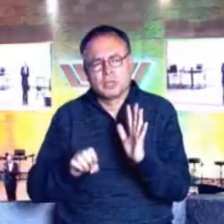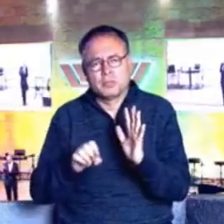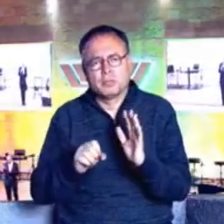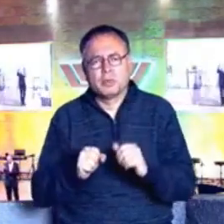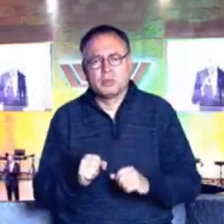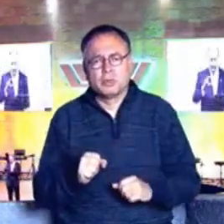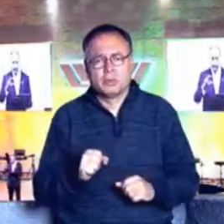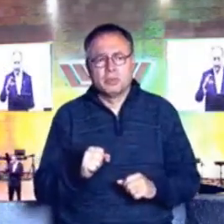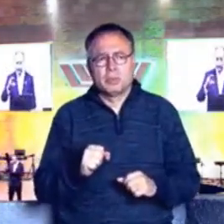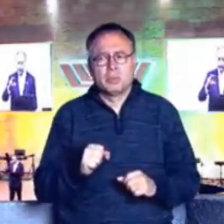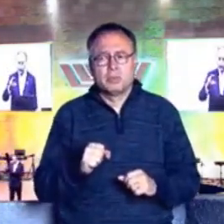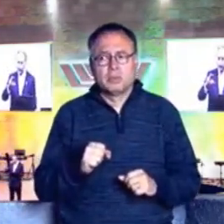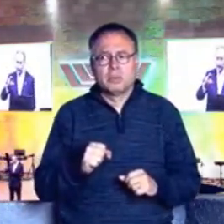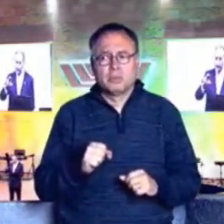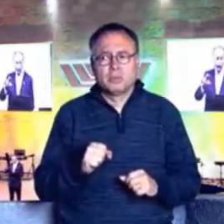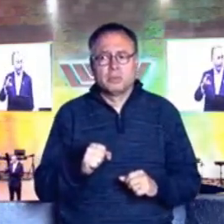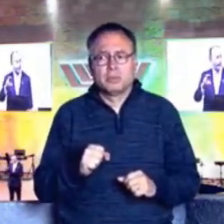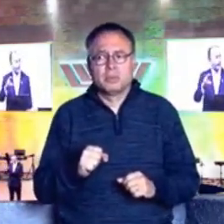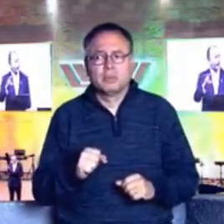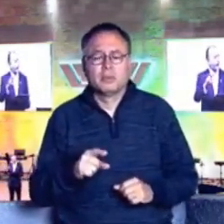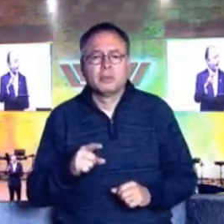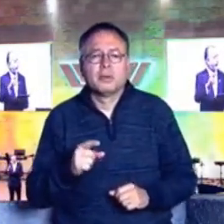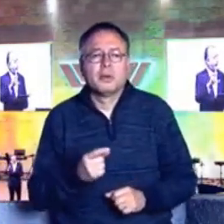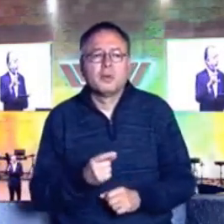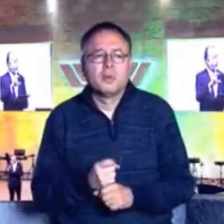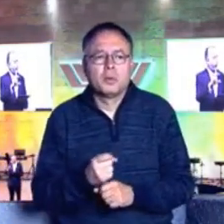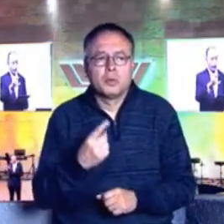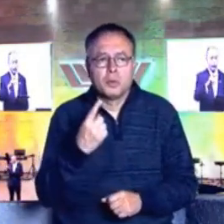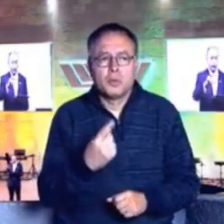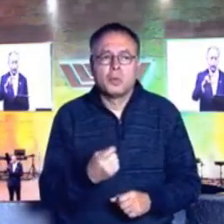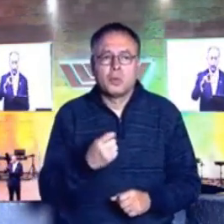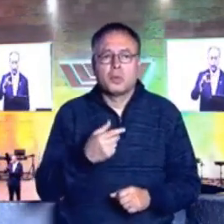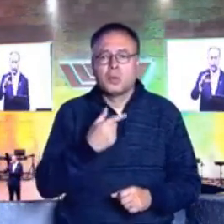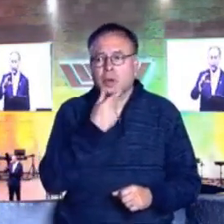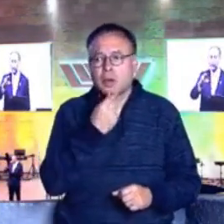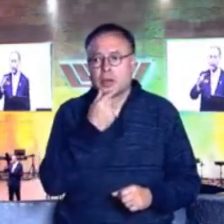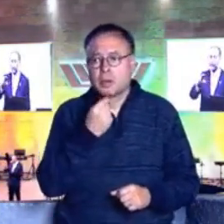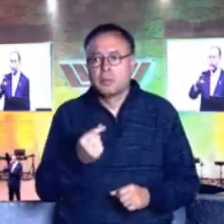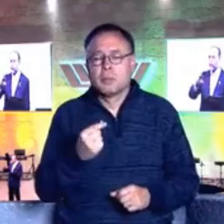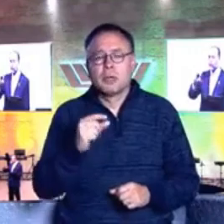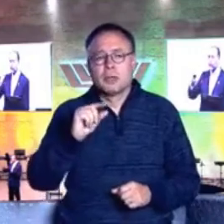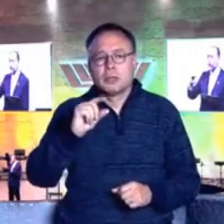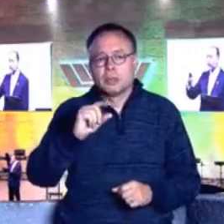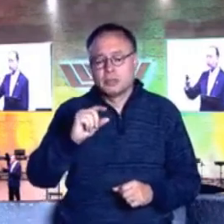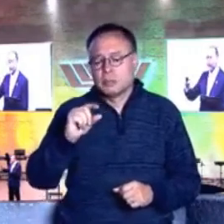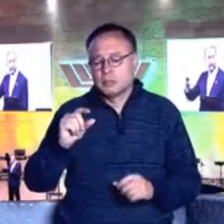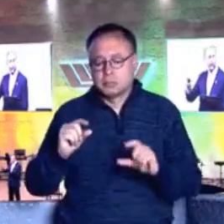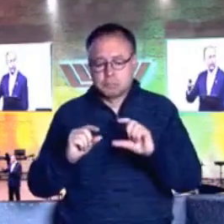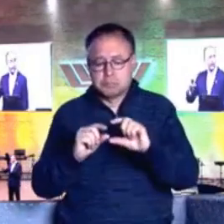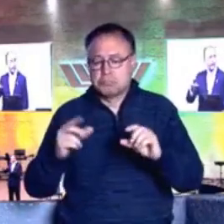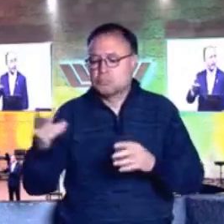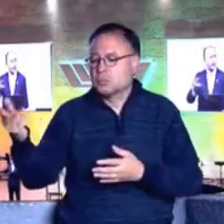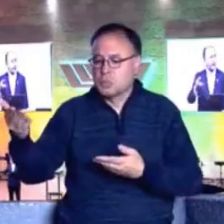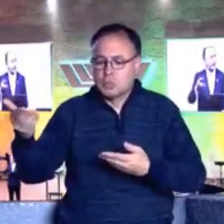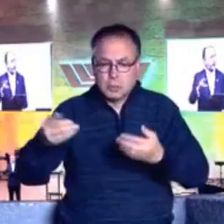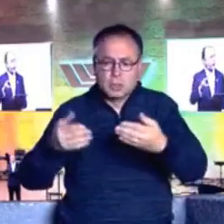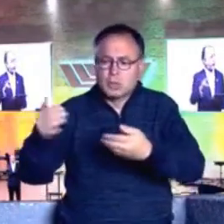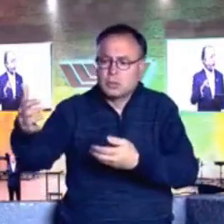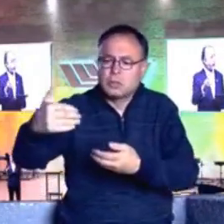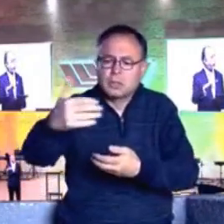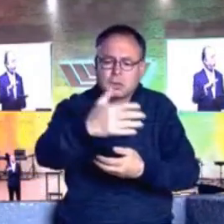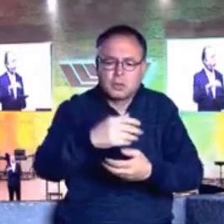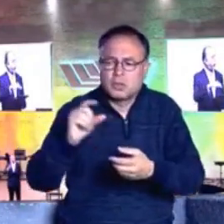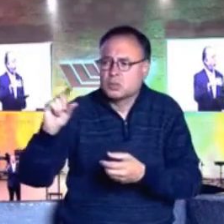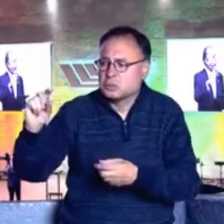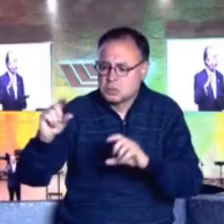frasquitos chiquitos de mayonesa y y de otros productos llenos de semilla arroz lenteja y dijo yo no